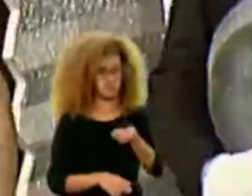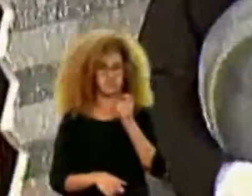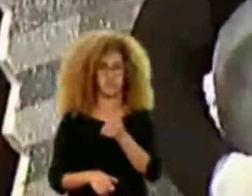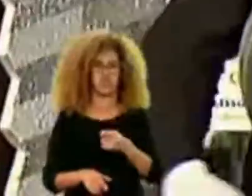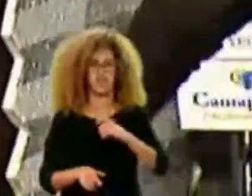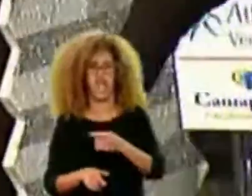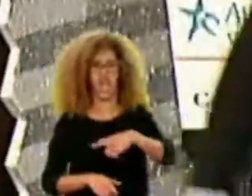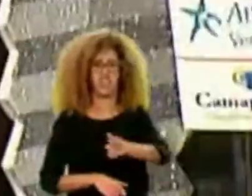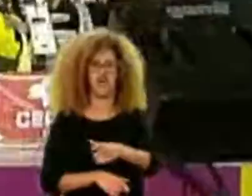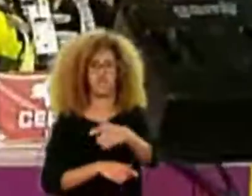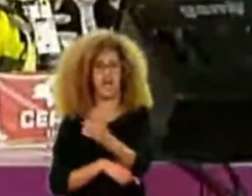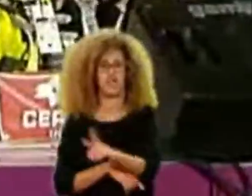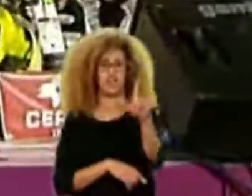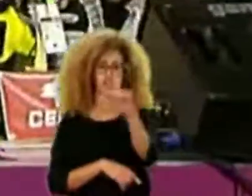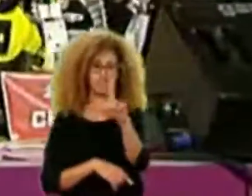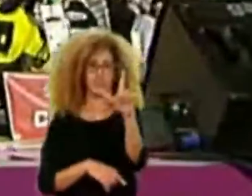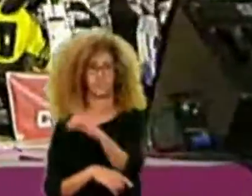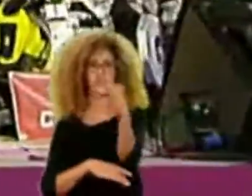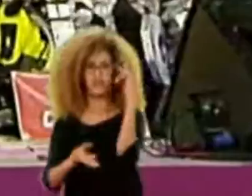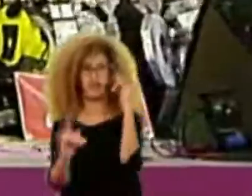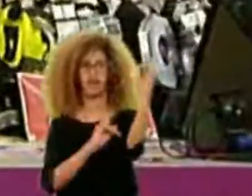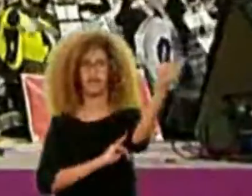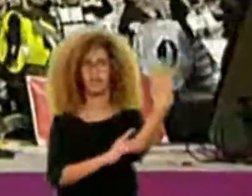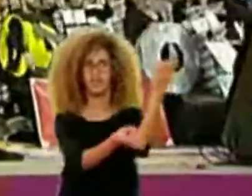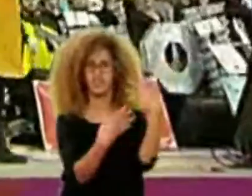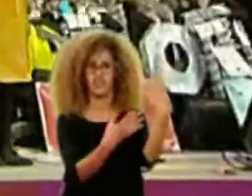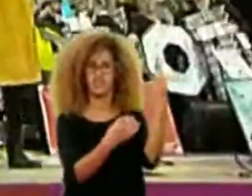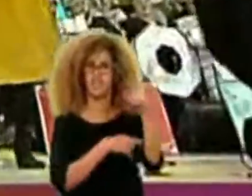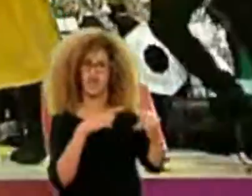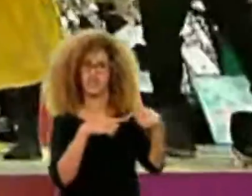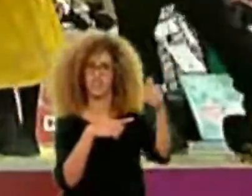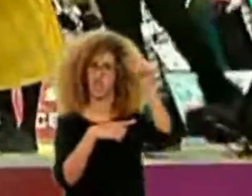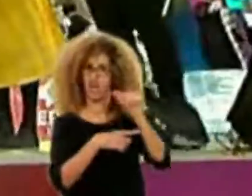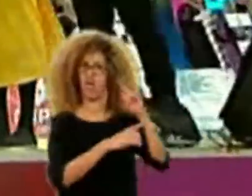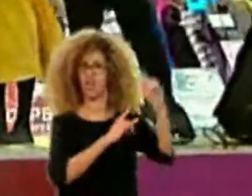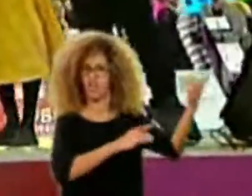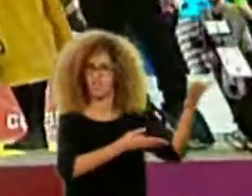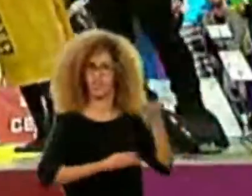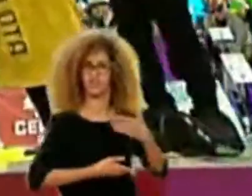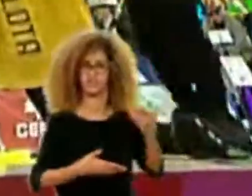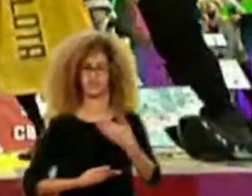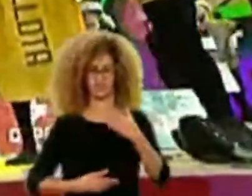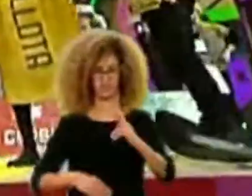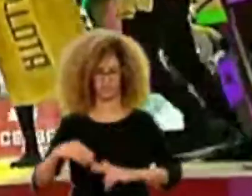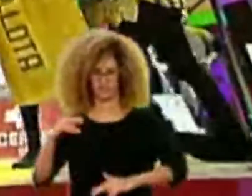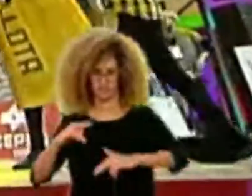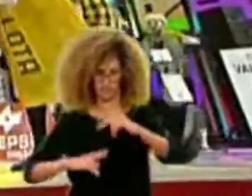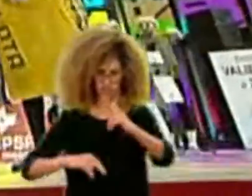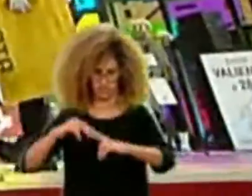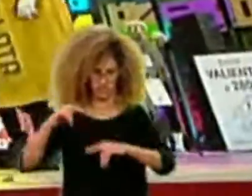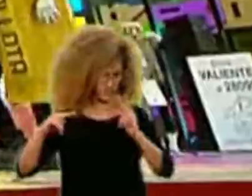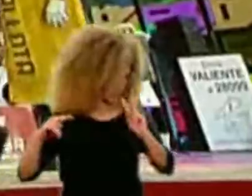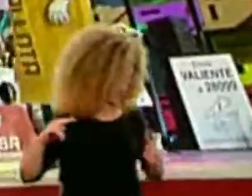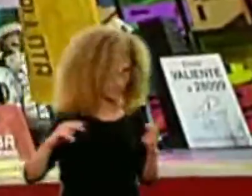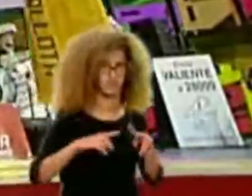llave L, llamé a información y a mi tío Vicente. Montamos el mueble, sobraba una pieza,